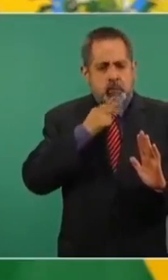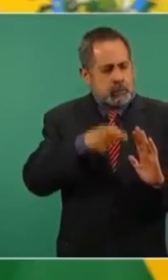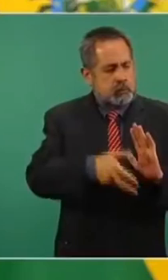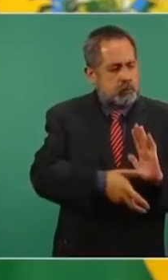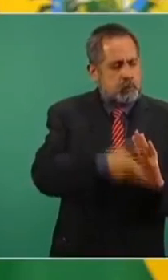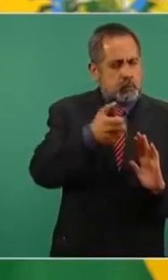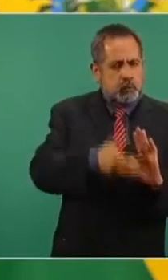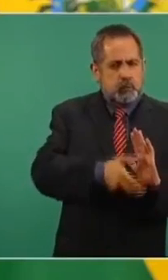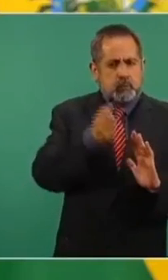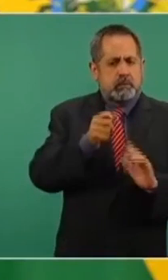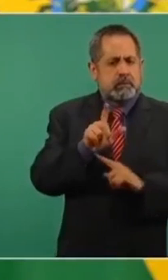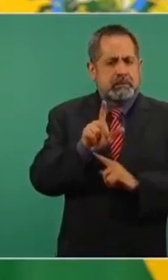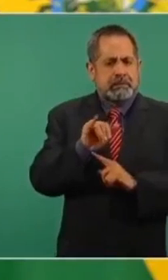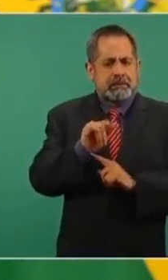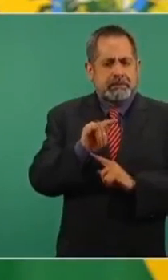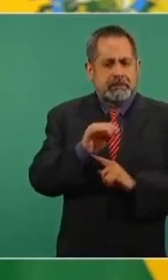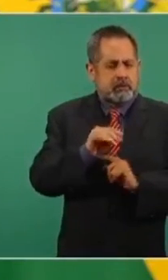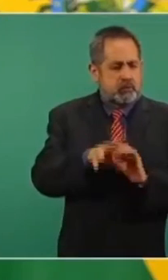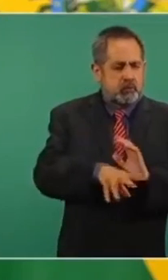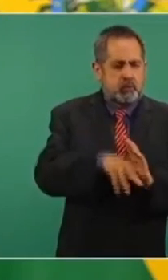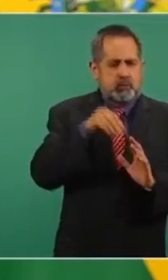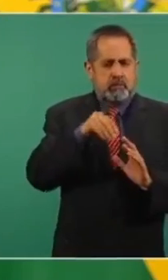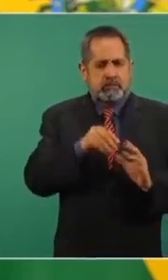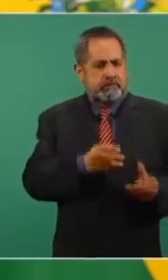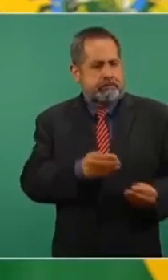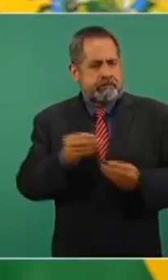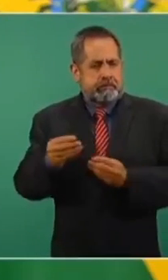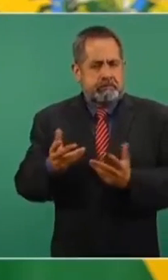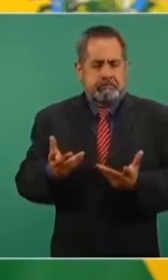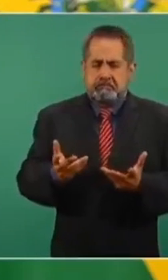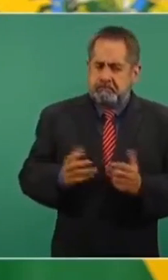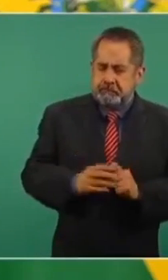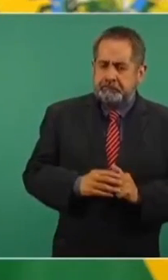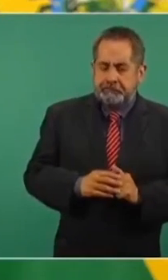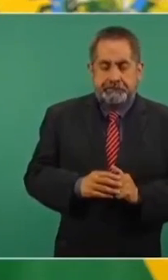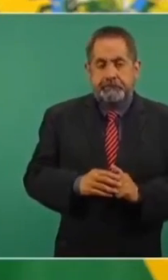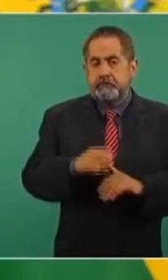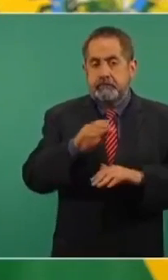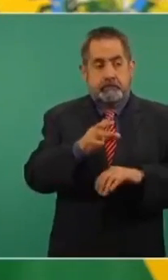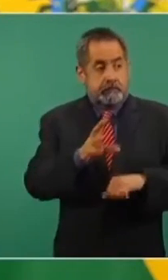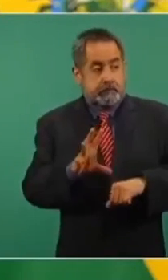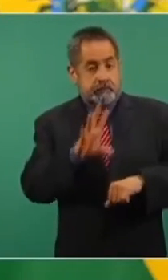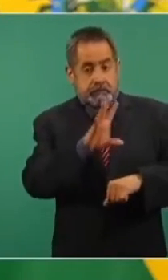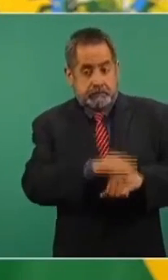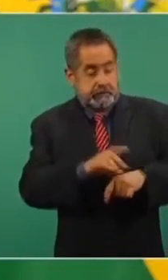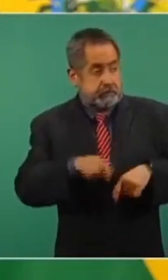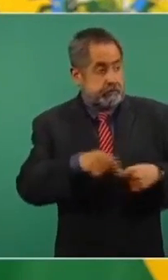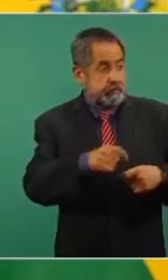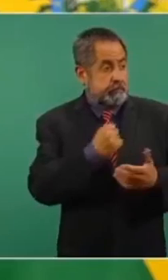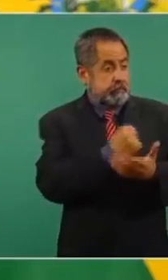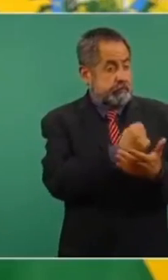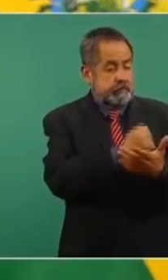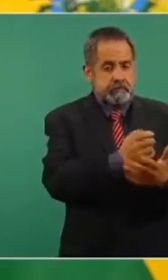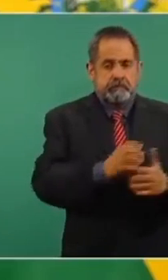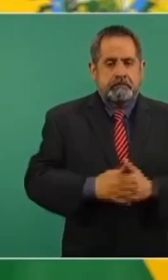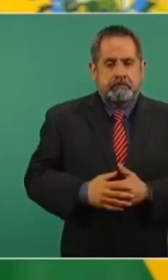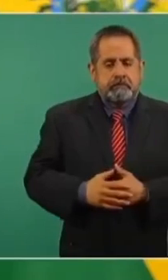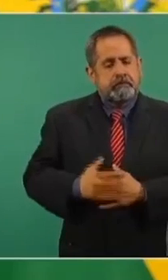este recurso natural. En el caso de las concesiones, se dieron tantas